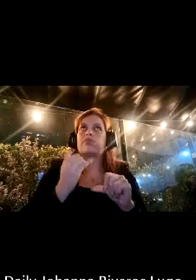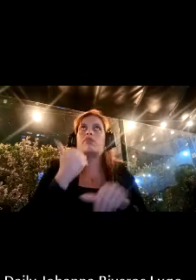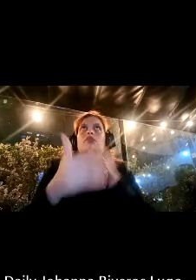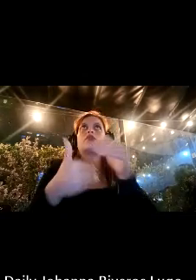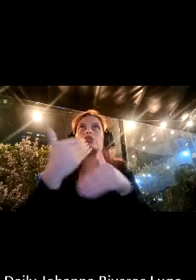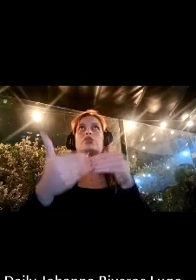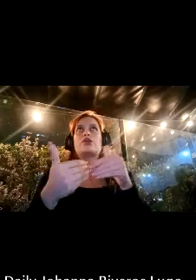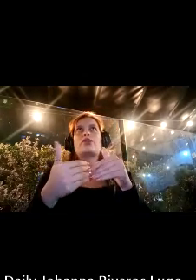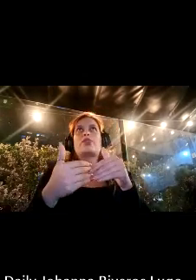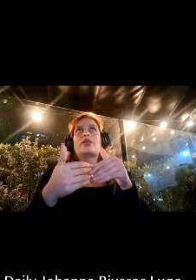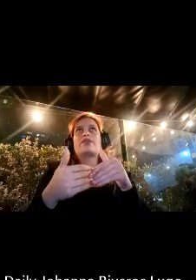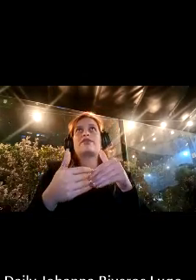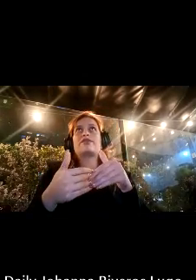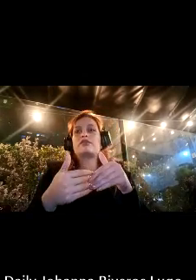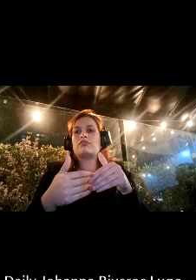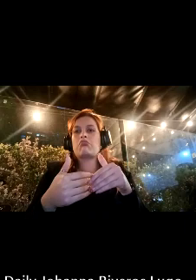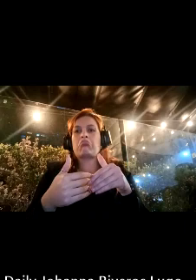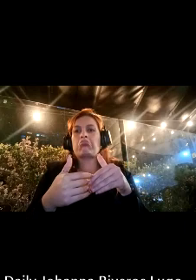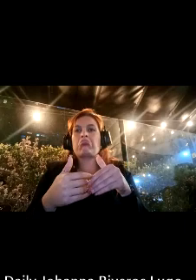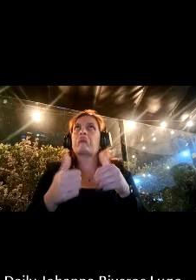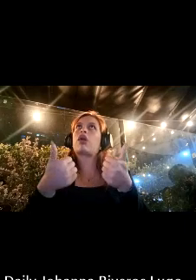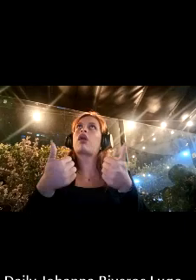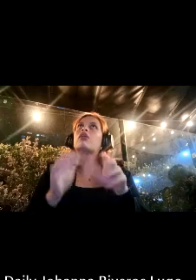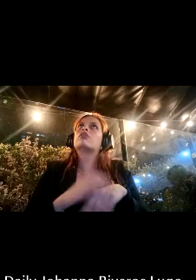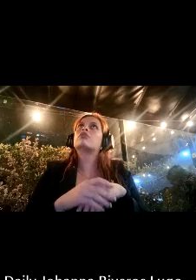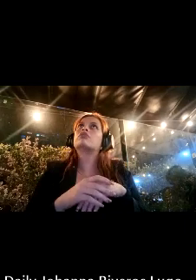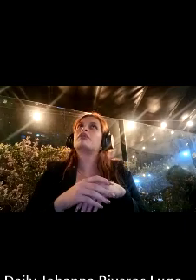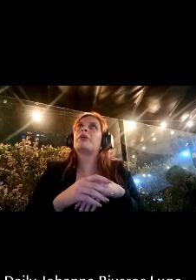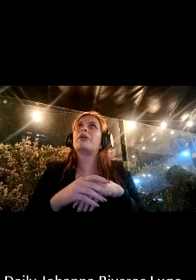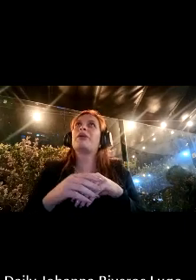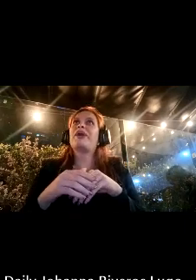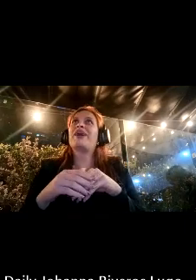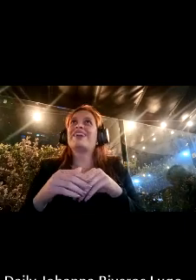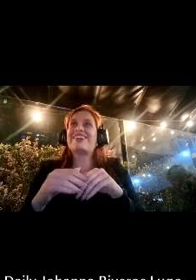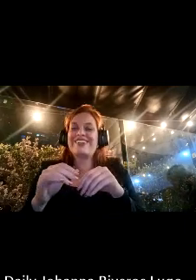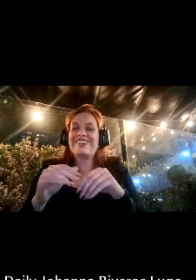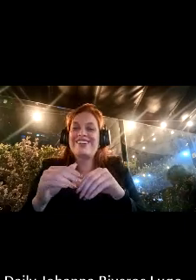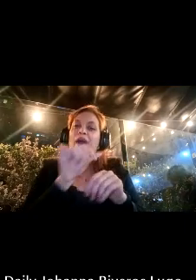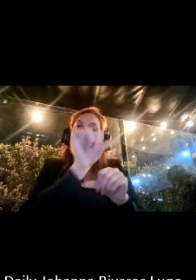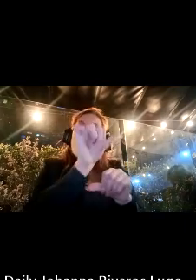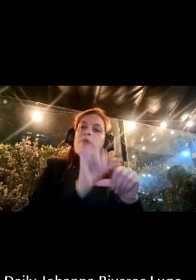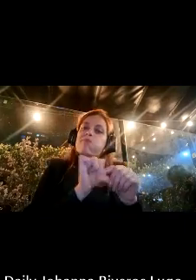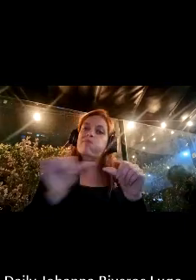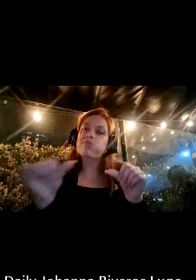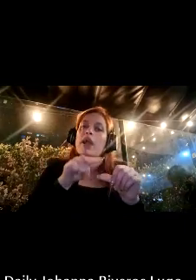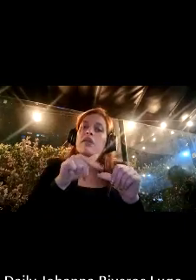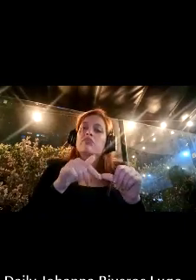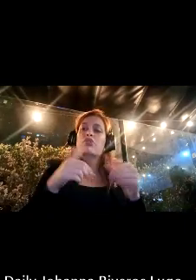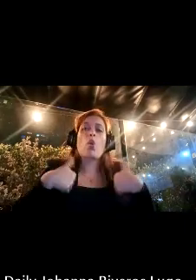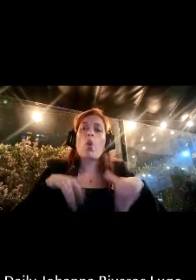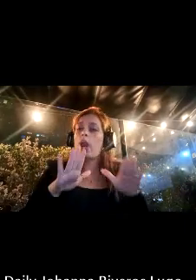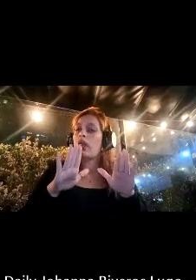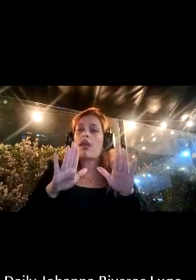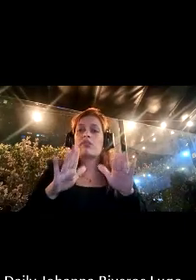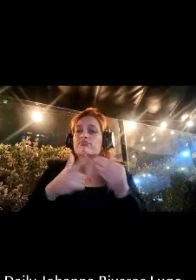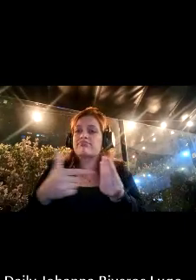pueden ser más libros acomodados acá, cuadernos o cualquier otro objeto que nos ayude a